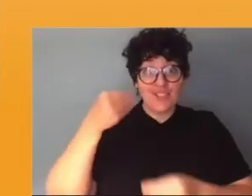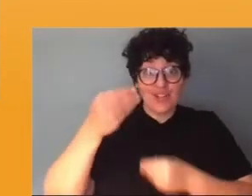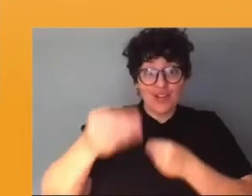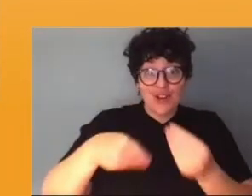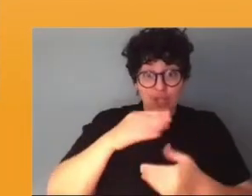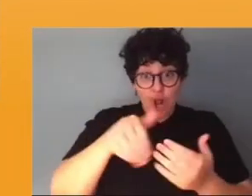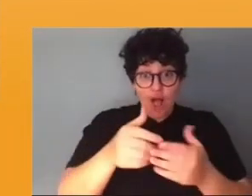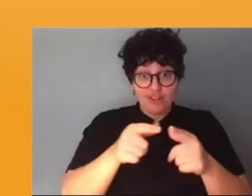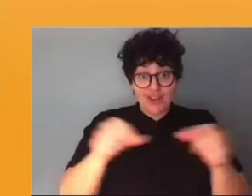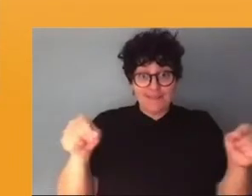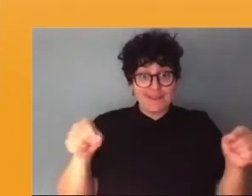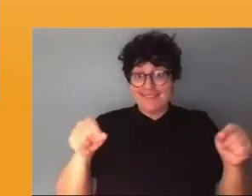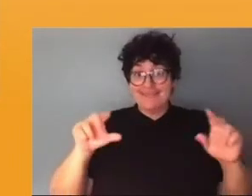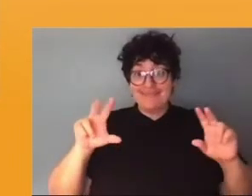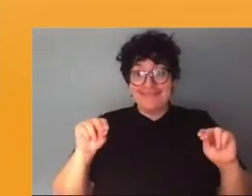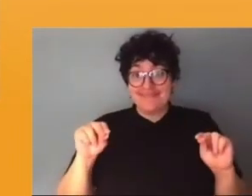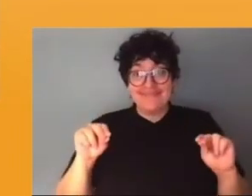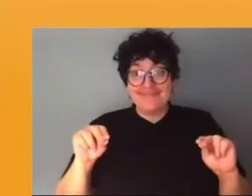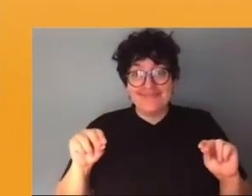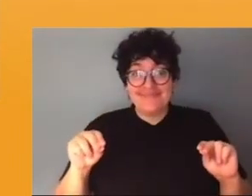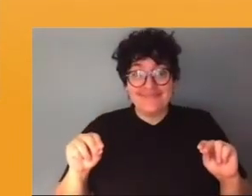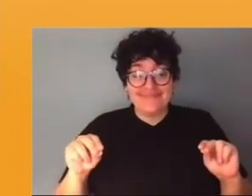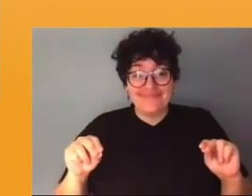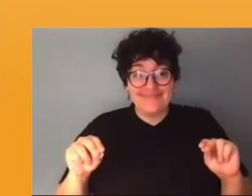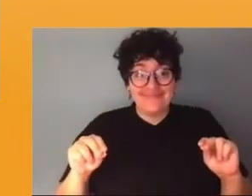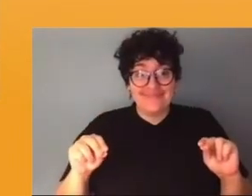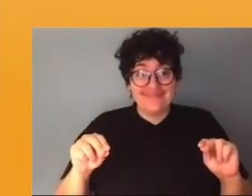japoneses, japonesas ya.